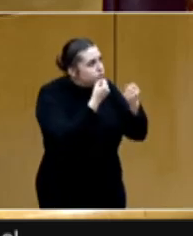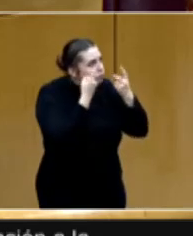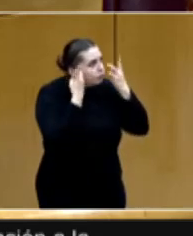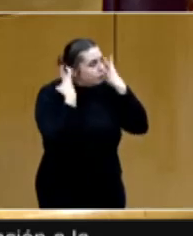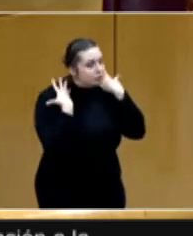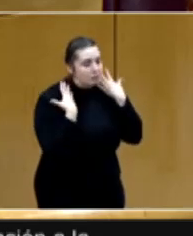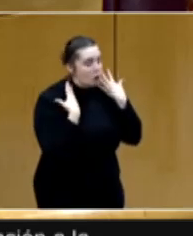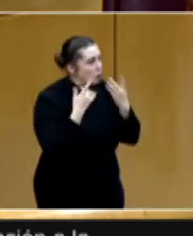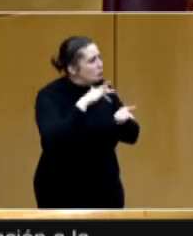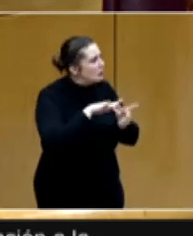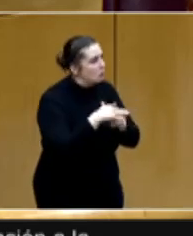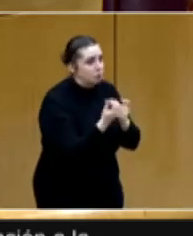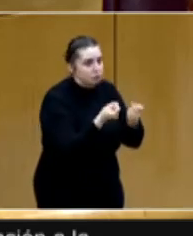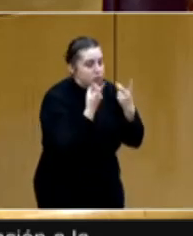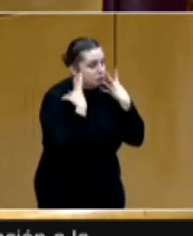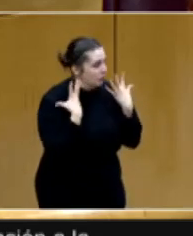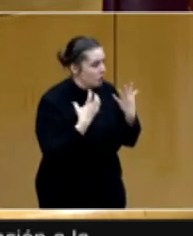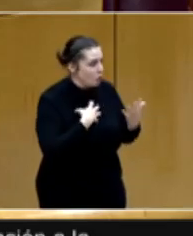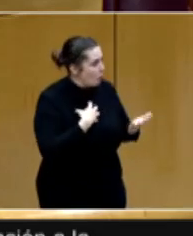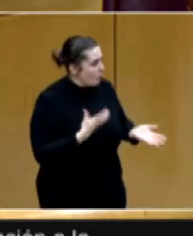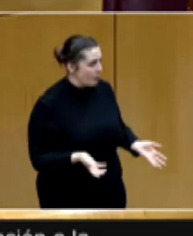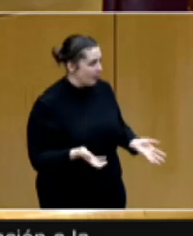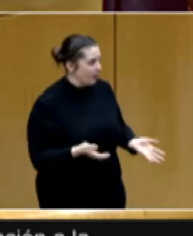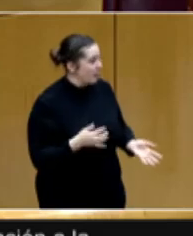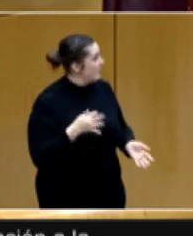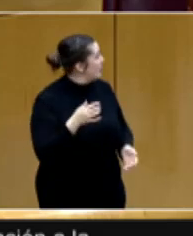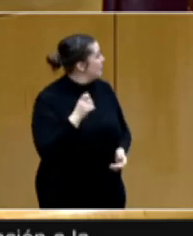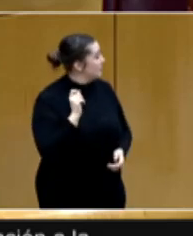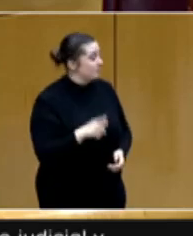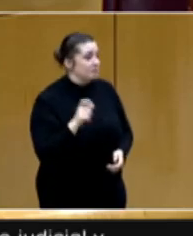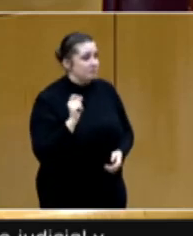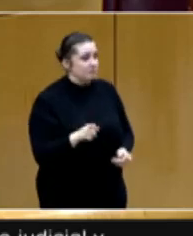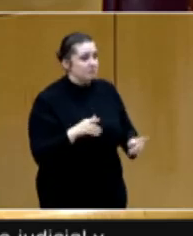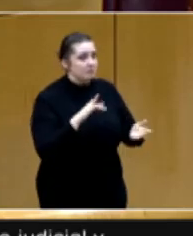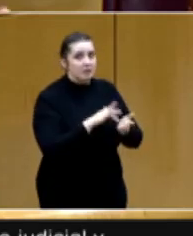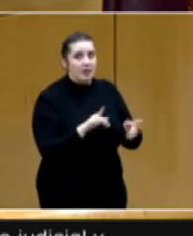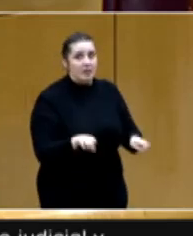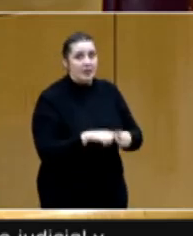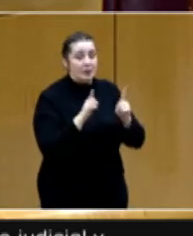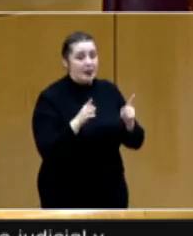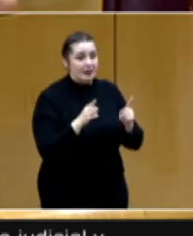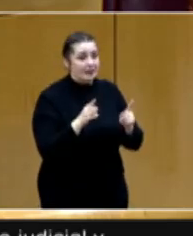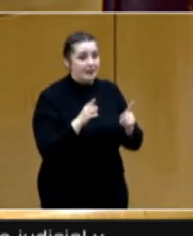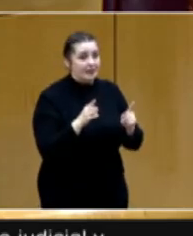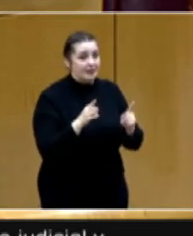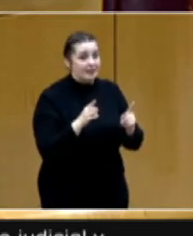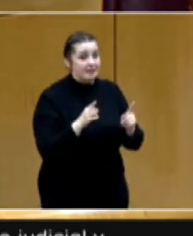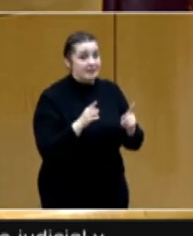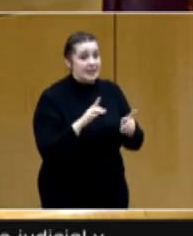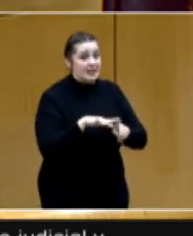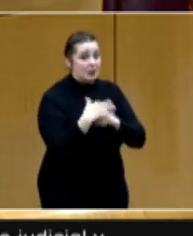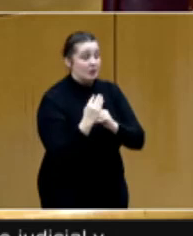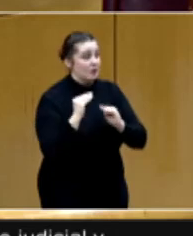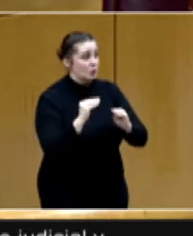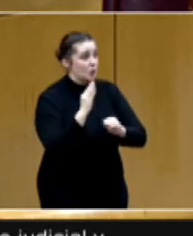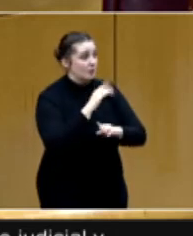está pasando dicho sea de paso muchas personas no se enteran con independencia de cuáles sean sus circunstancias